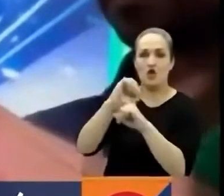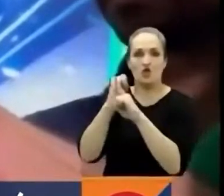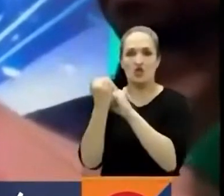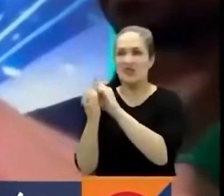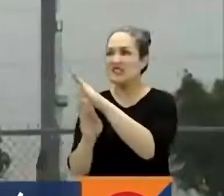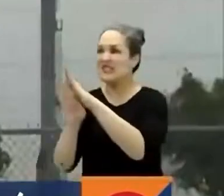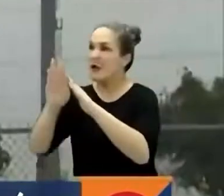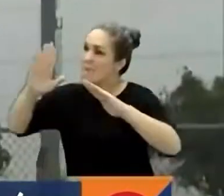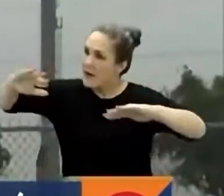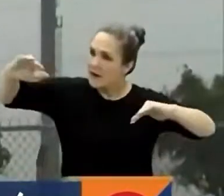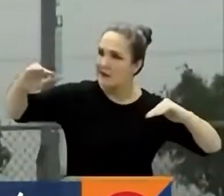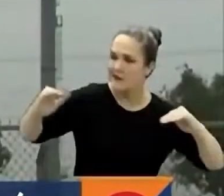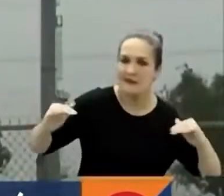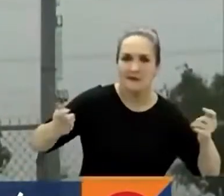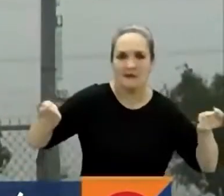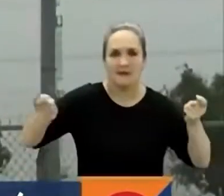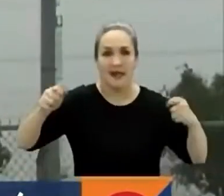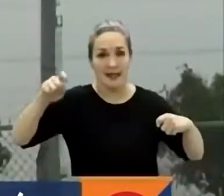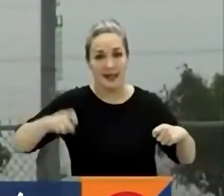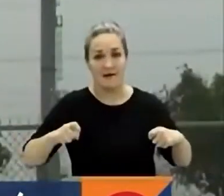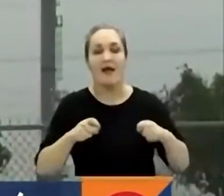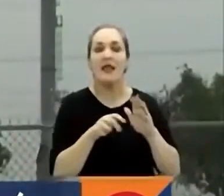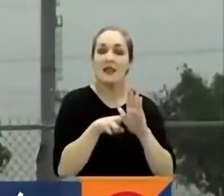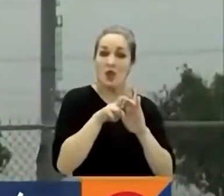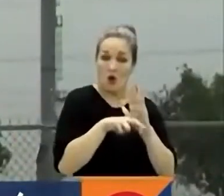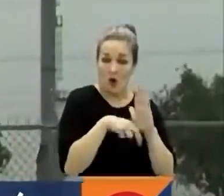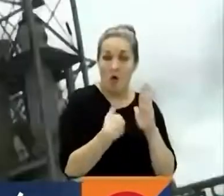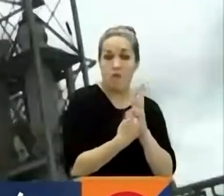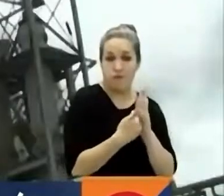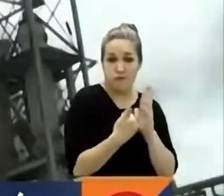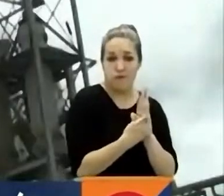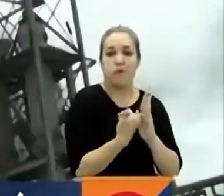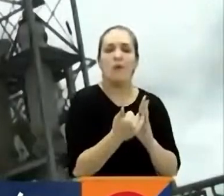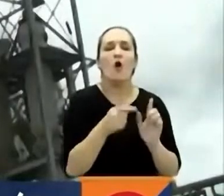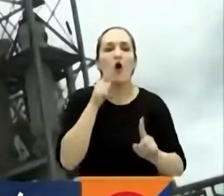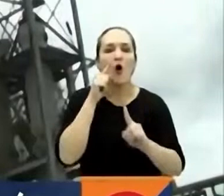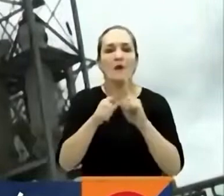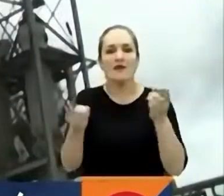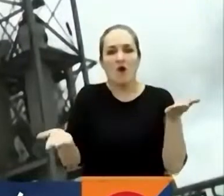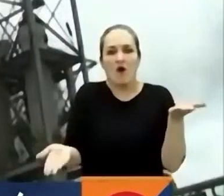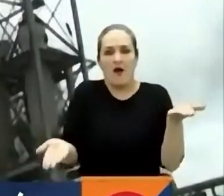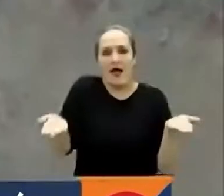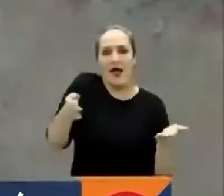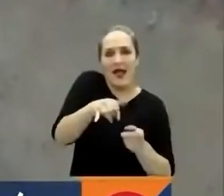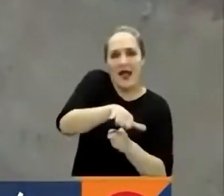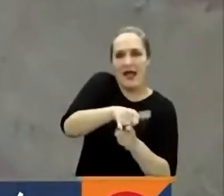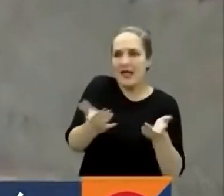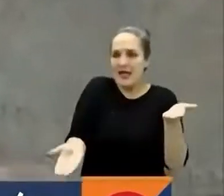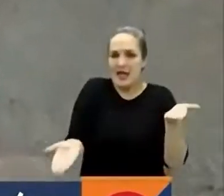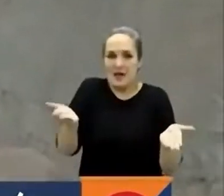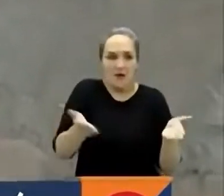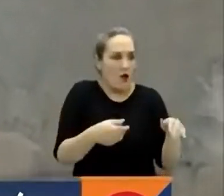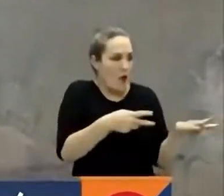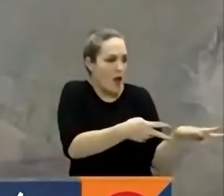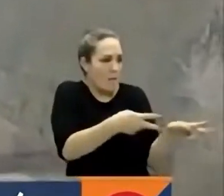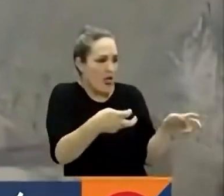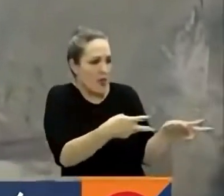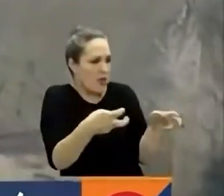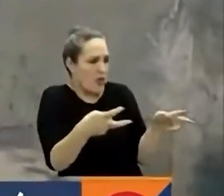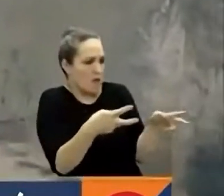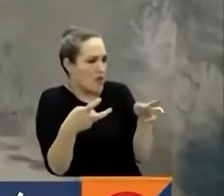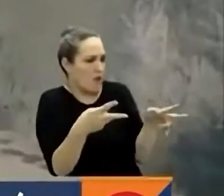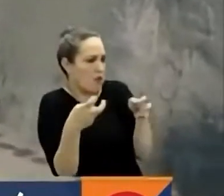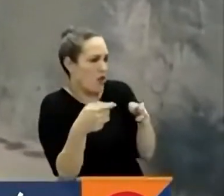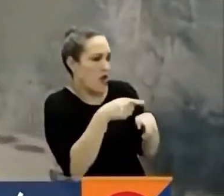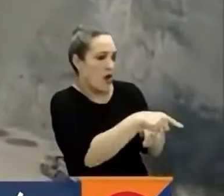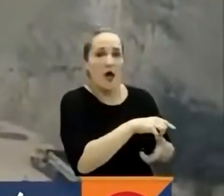brechas económicas. Dijo que la teoría busca que el equilibrio en explotación de recursos, evitando que países en desarrollo